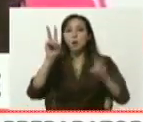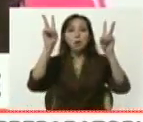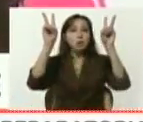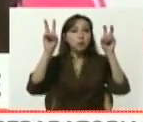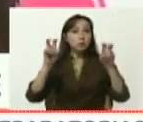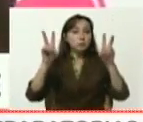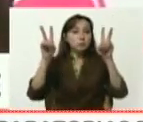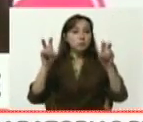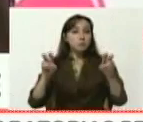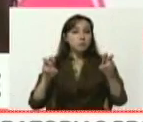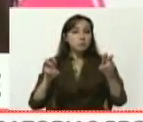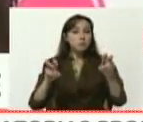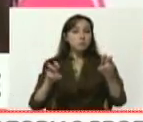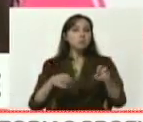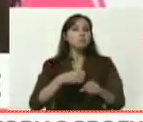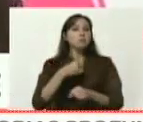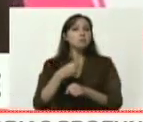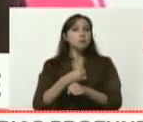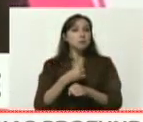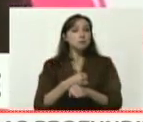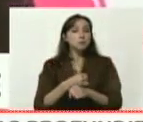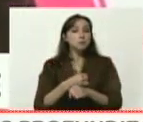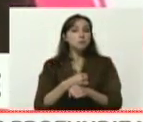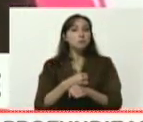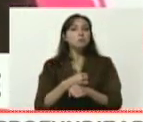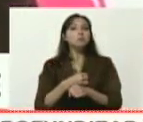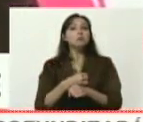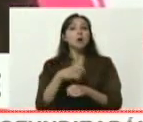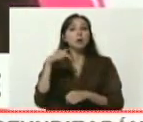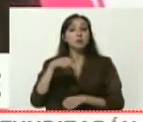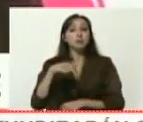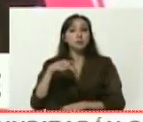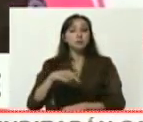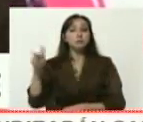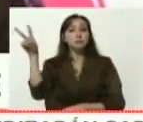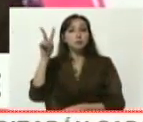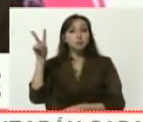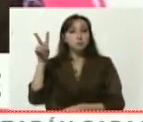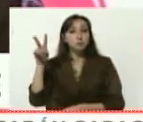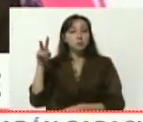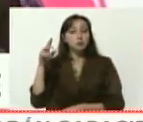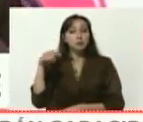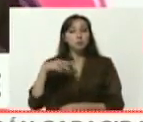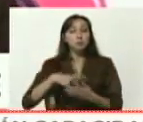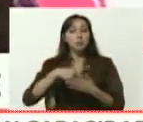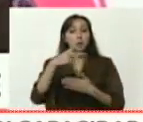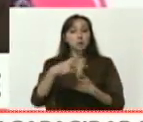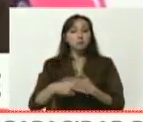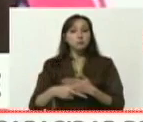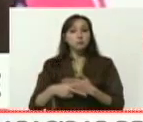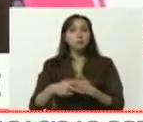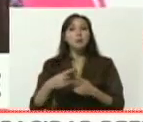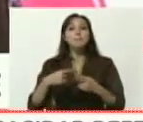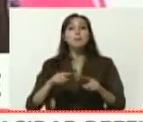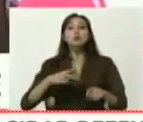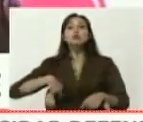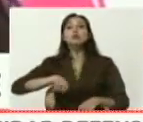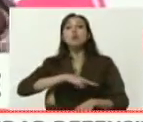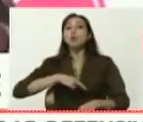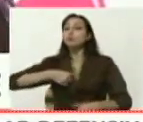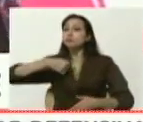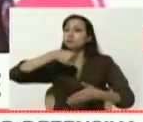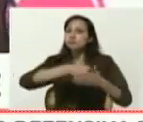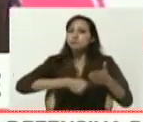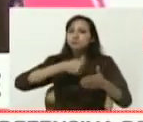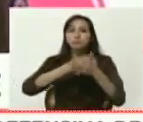duras para el pueblo de Venezuela. Pero nosotros, de victoria en victoria,